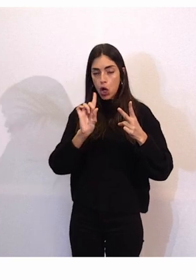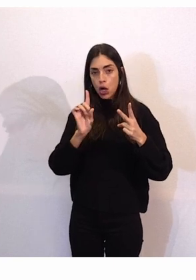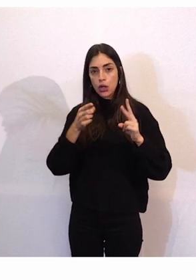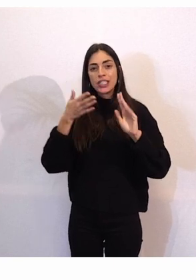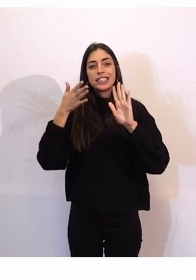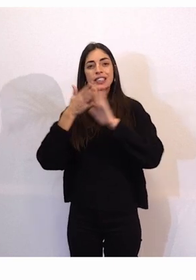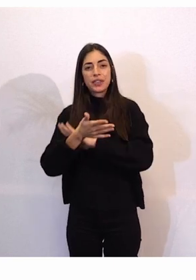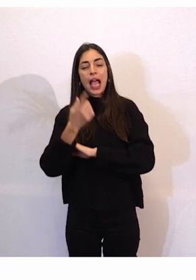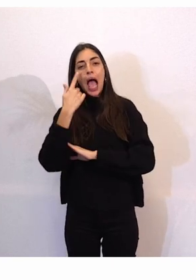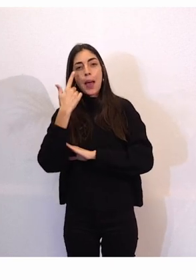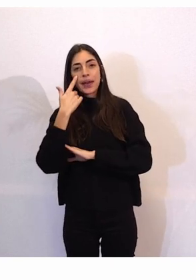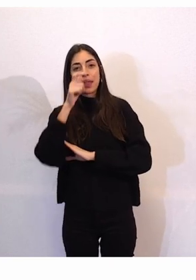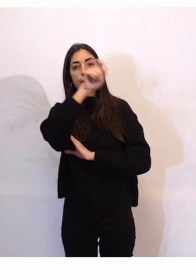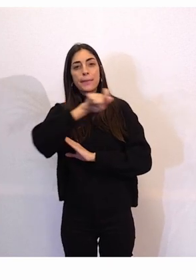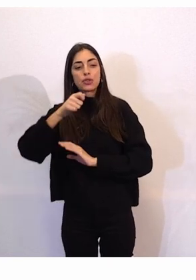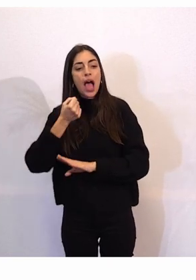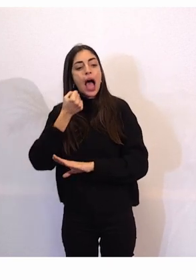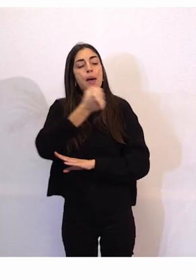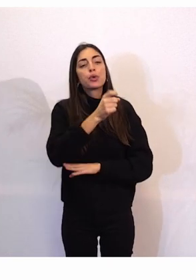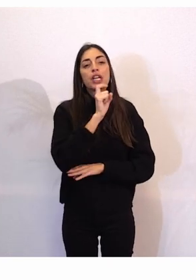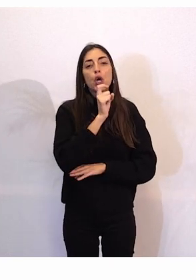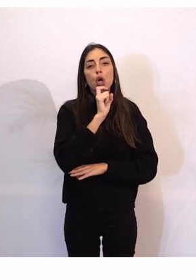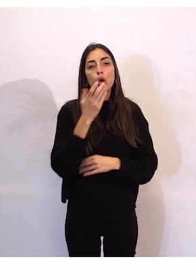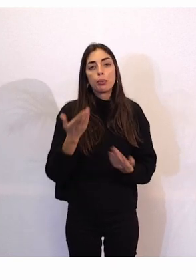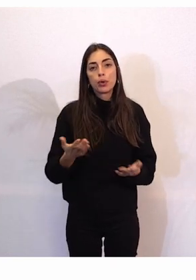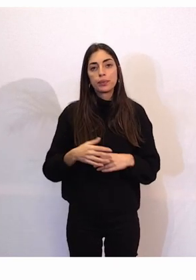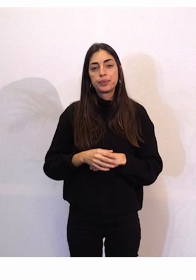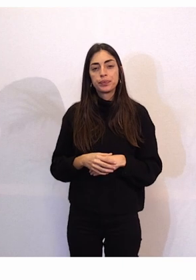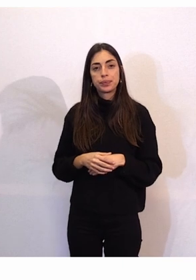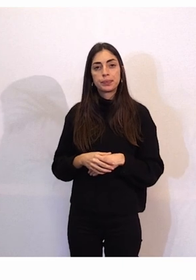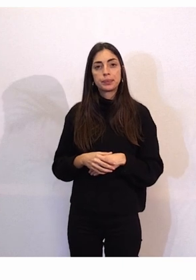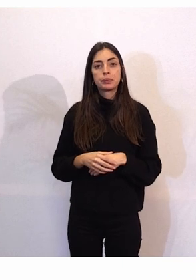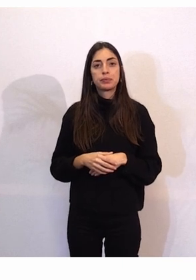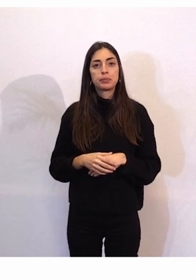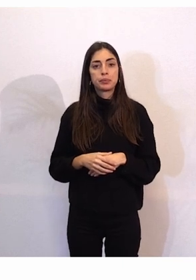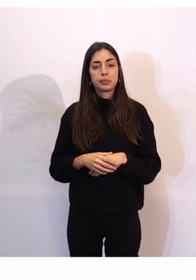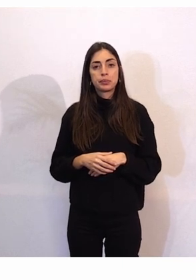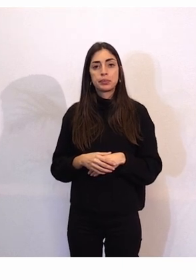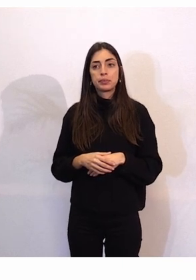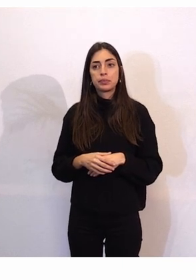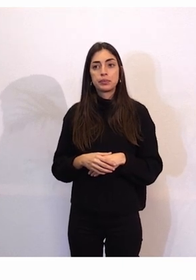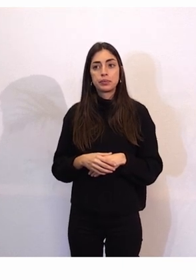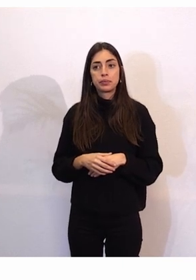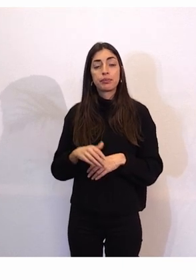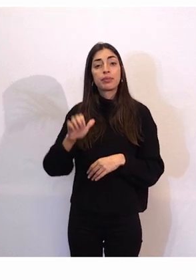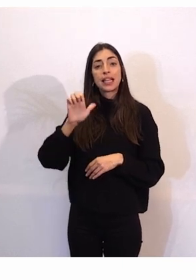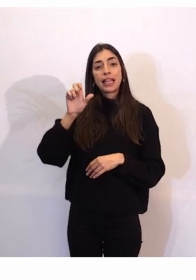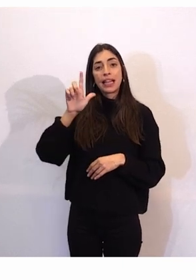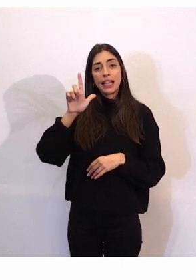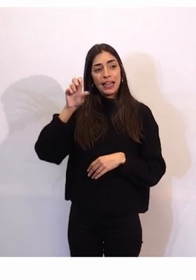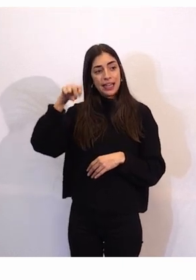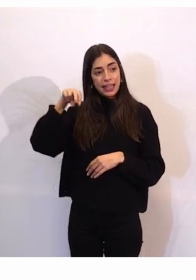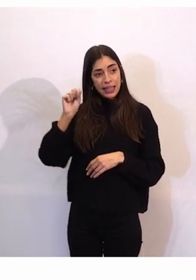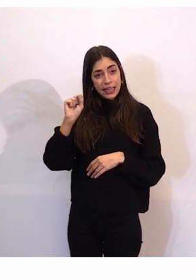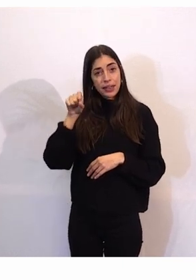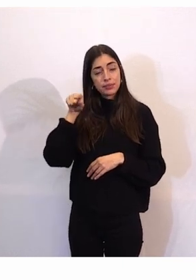cómo se apoya a la gente. ¿Cómo le apoya a la gente? A ver, Elena tiene el apoyo de